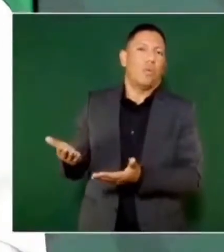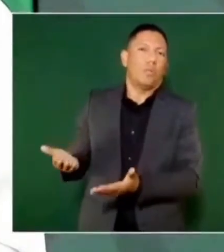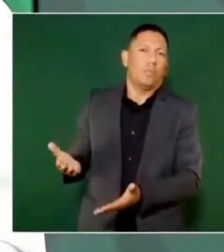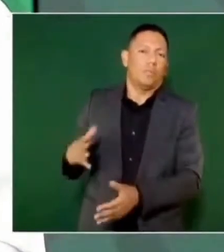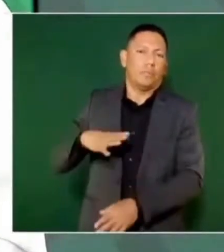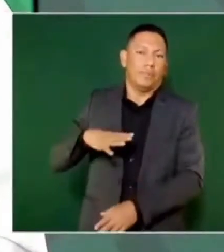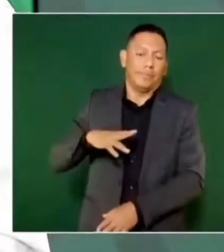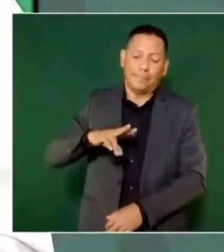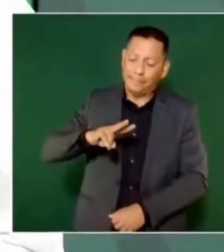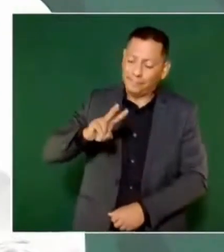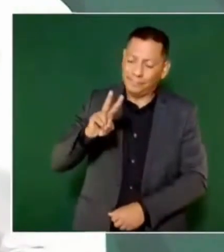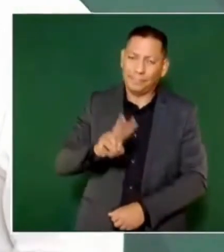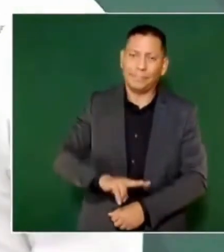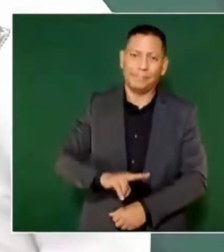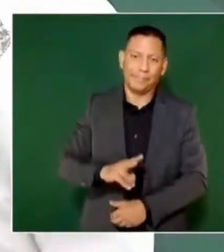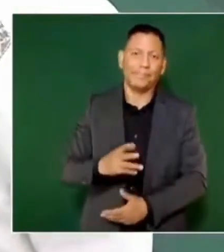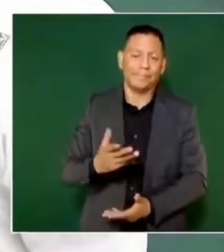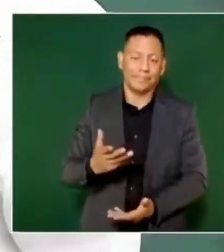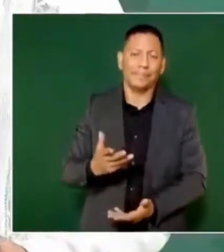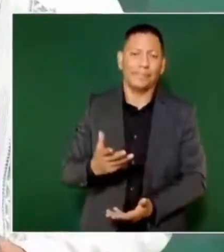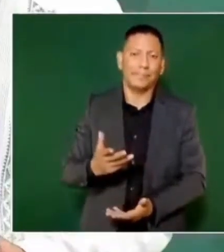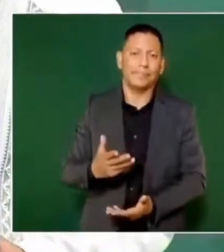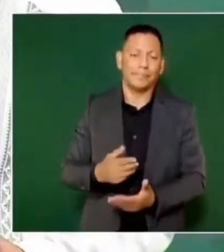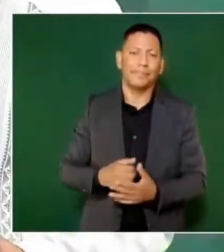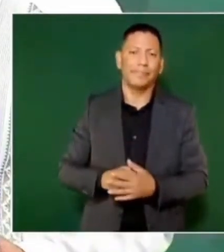que realmente